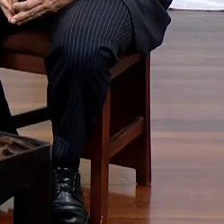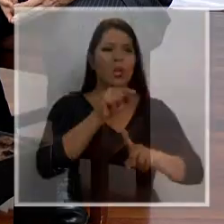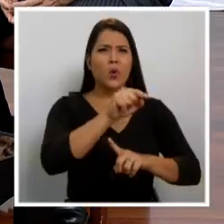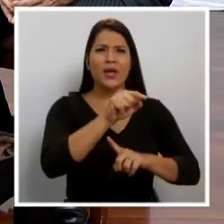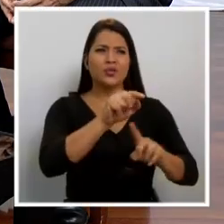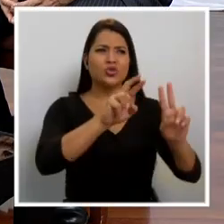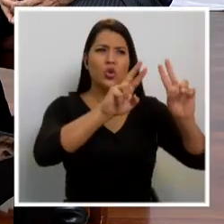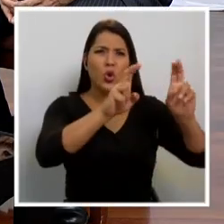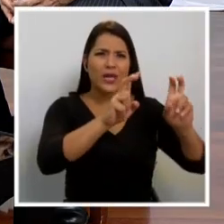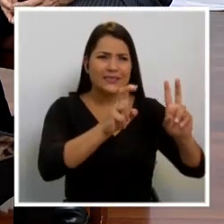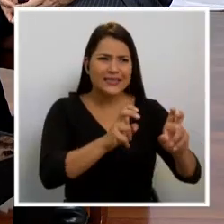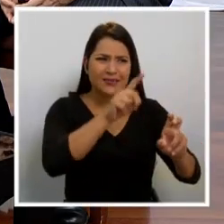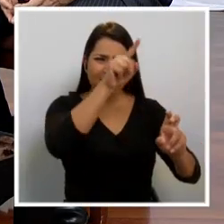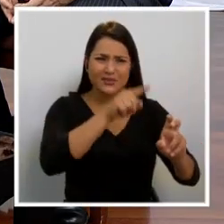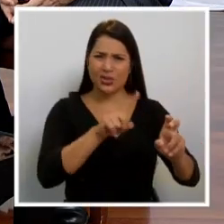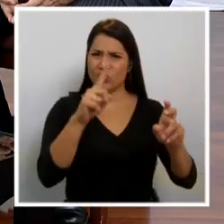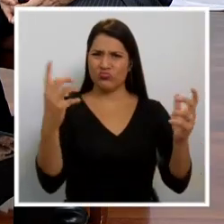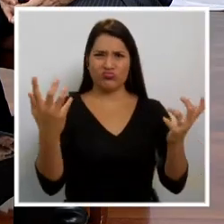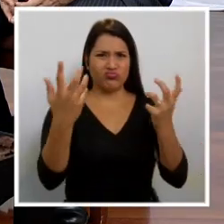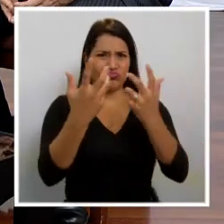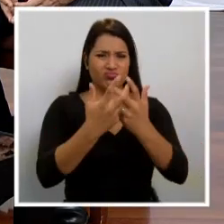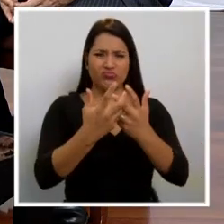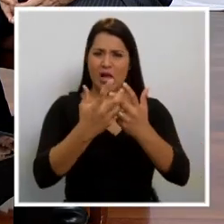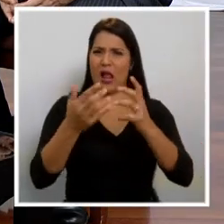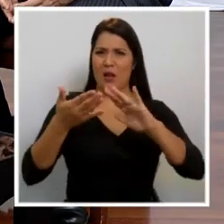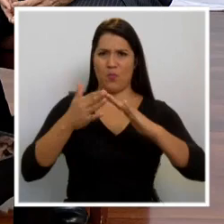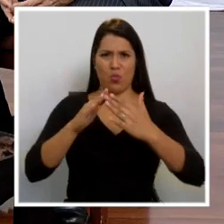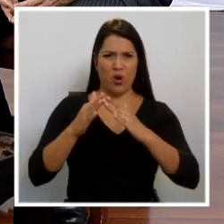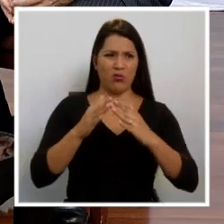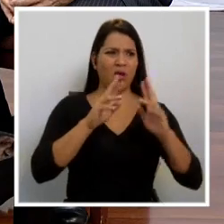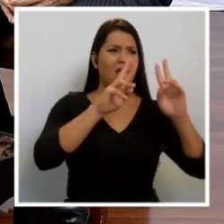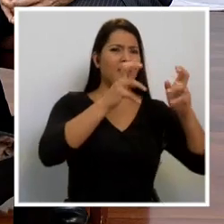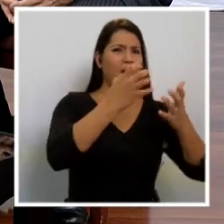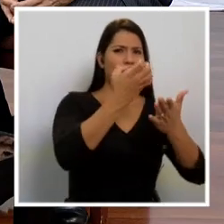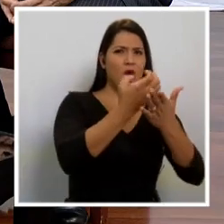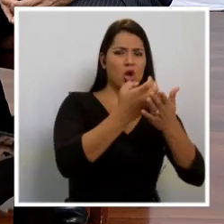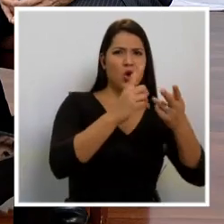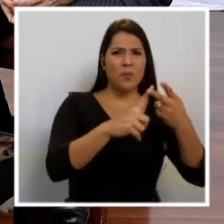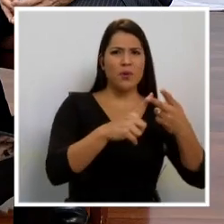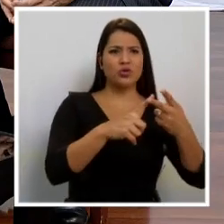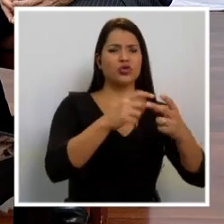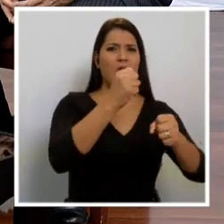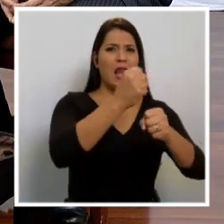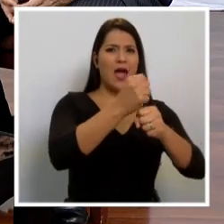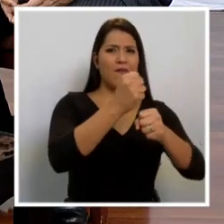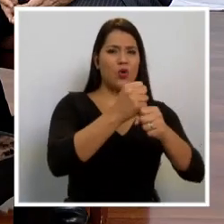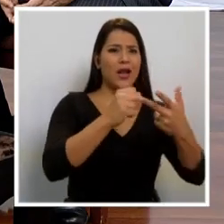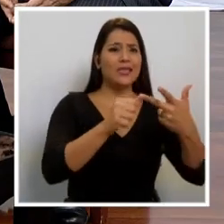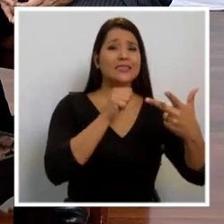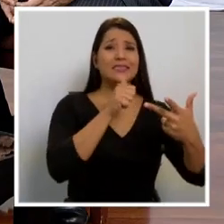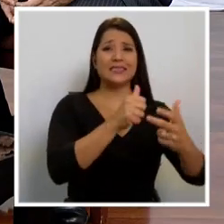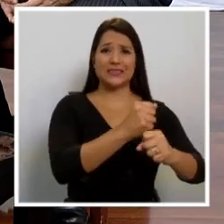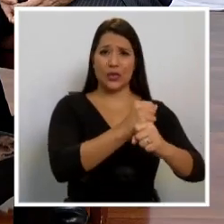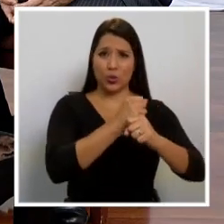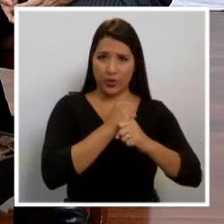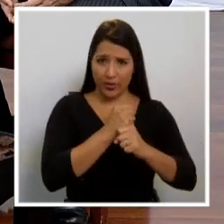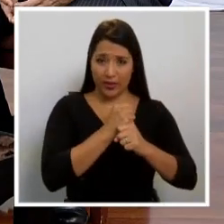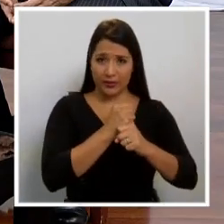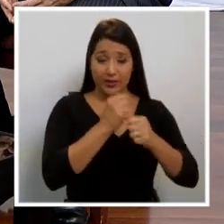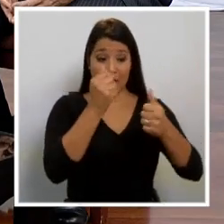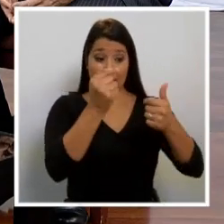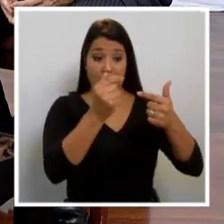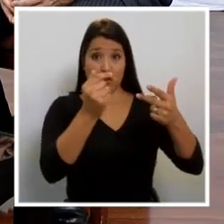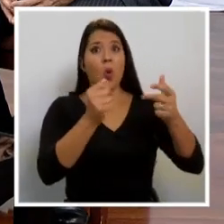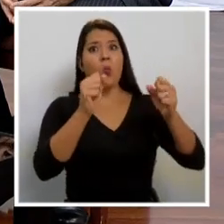las prioridades de la ciudadanía. Temas económicos, temas laborales y temas de inseguridad, para no extenderme. Y esos